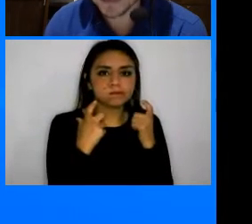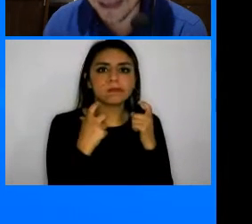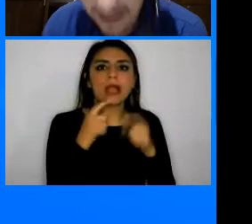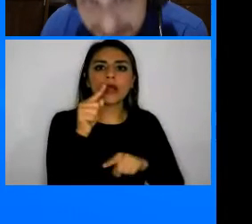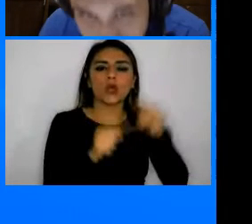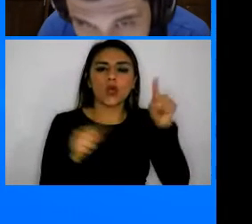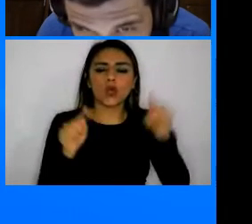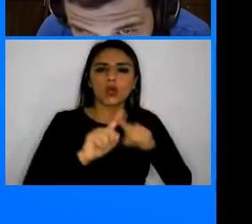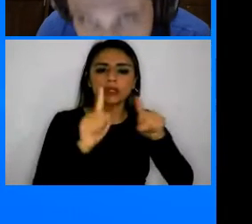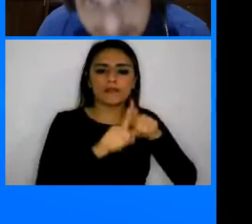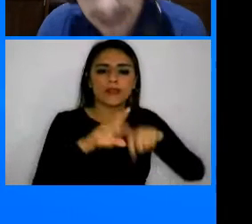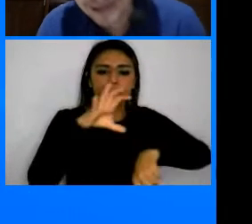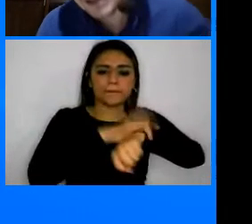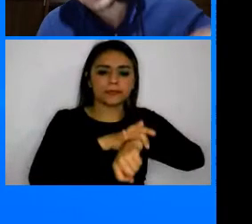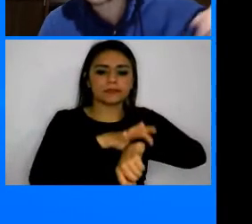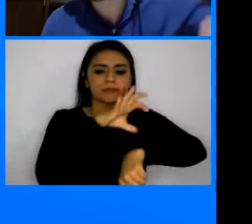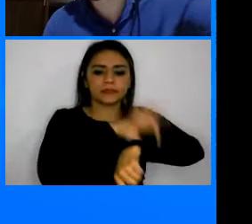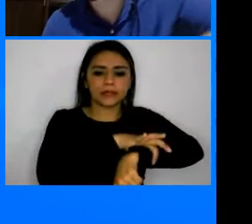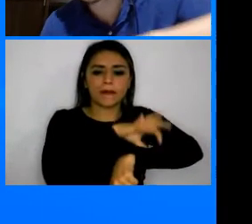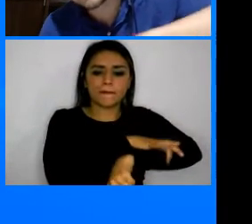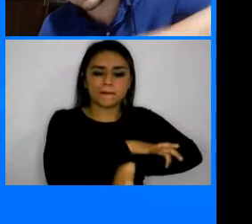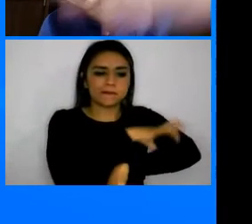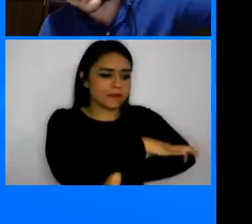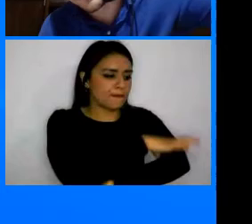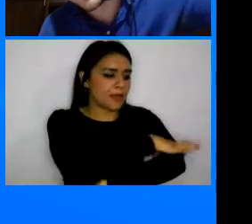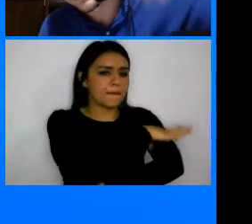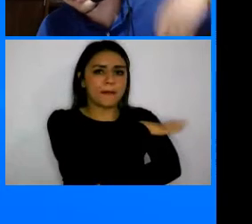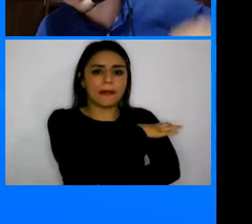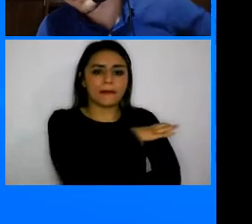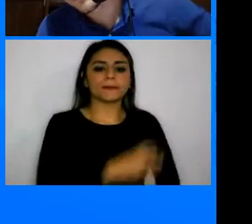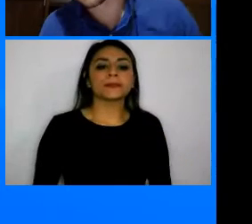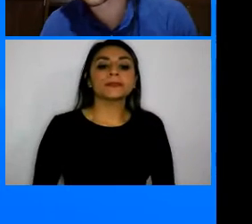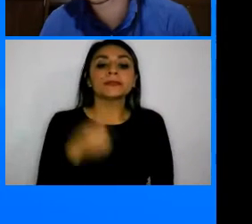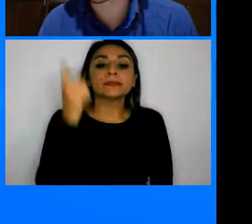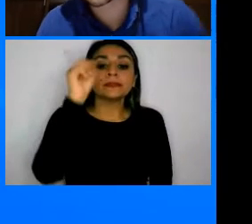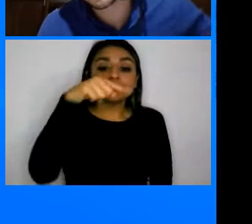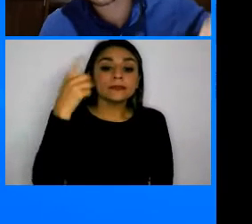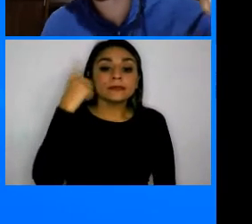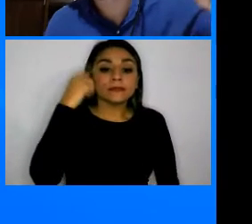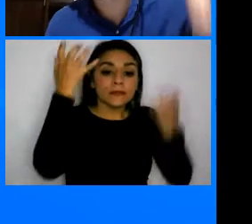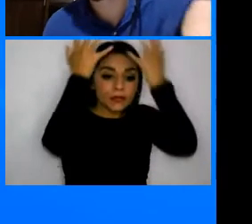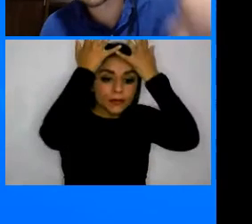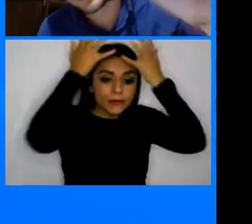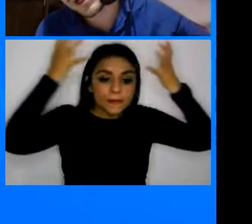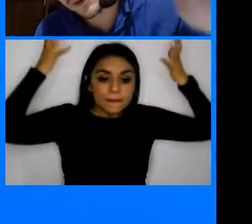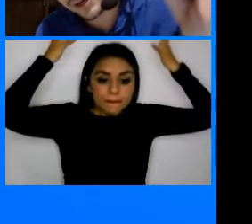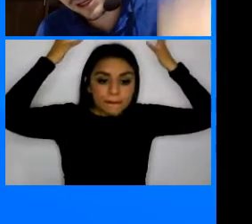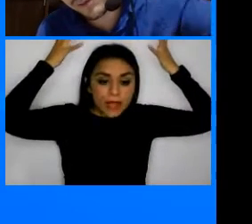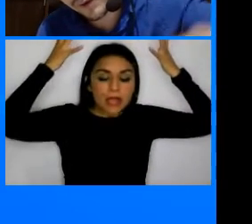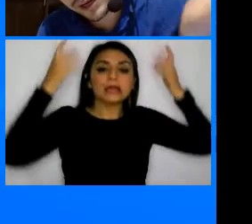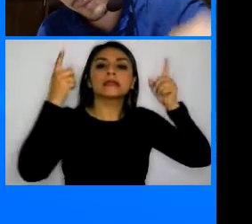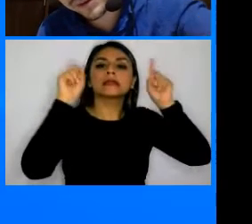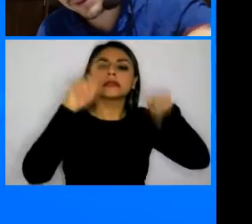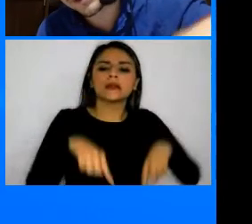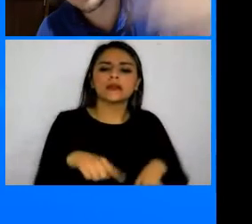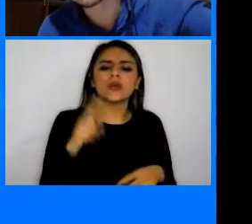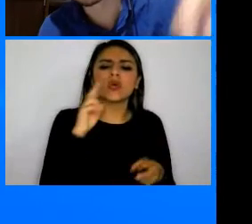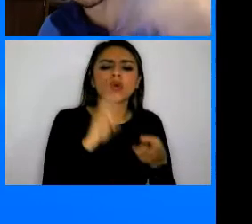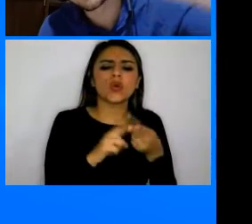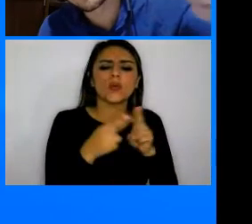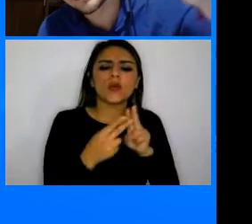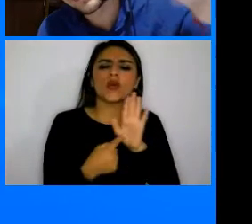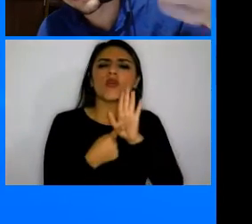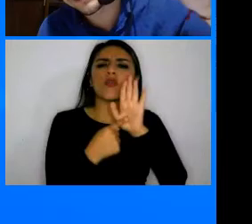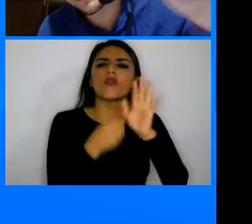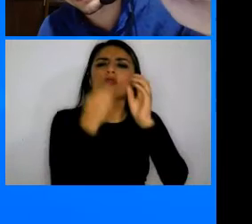también brazaletes, si no estoy mal. Y en la parte alta también se alcanza a ver un canasto y se alcanza también a ver representada